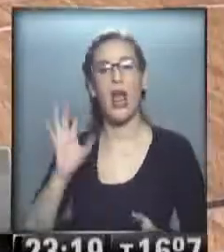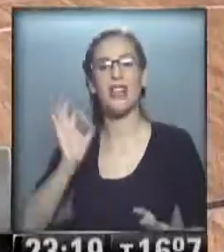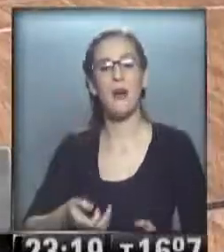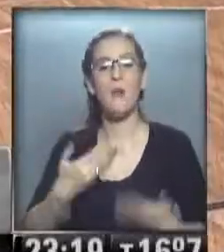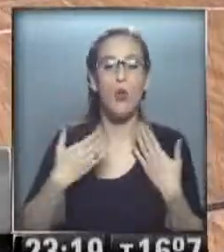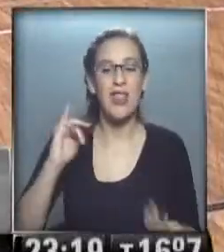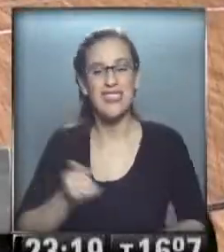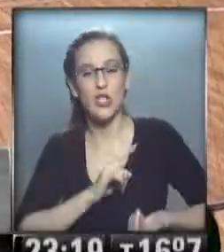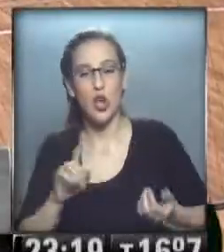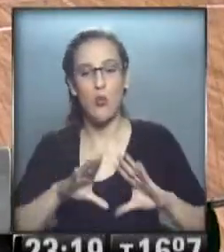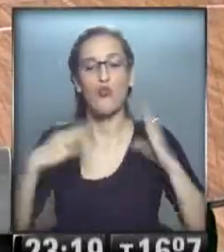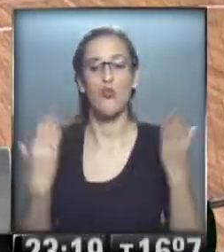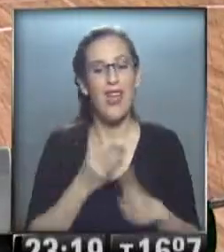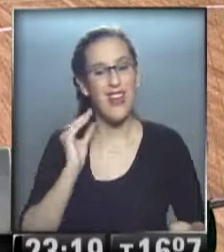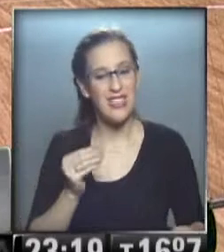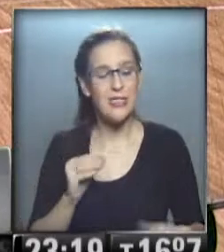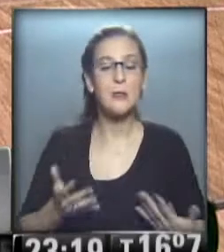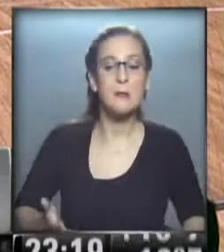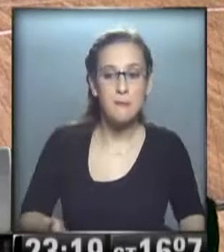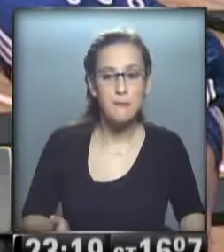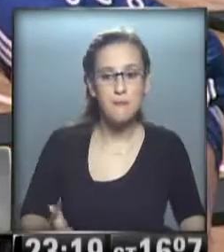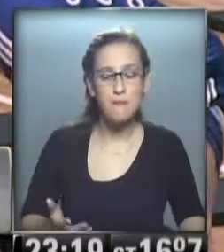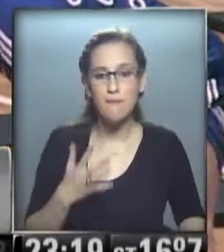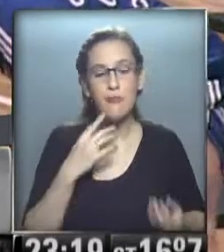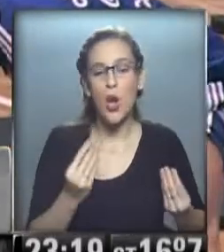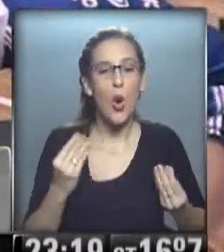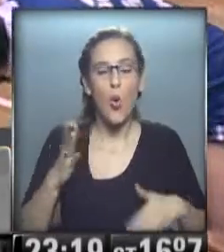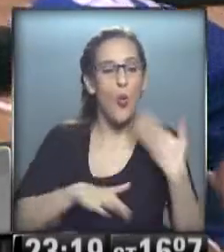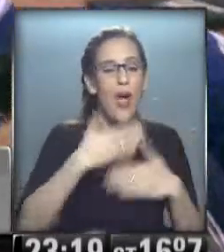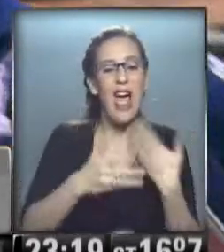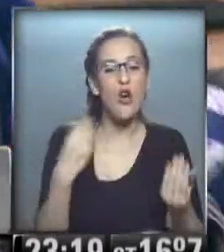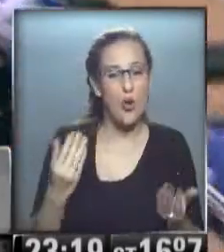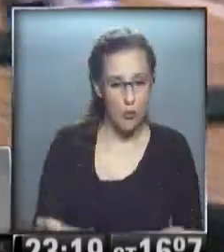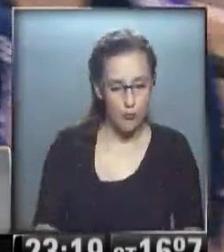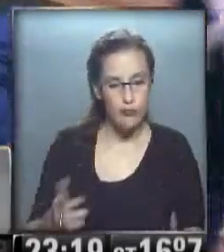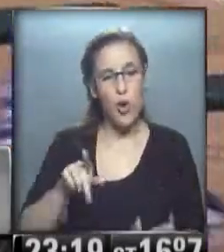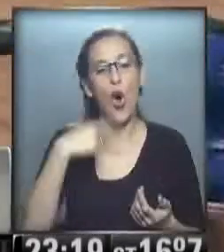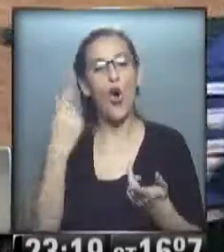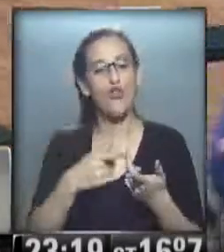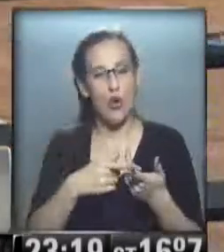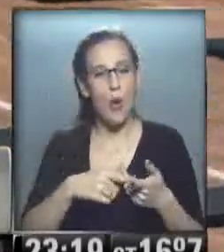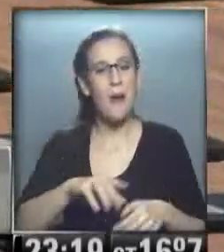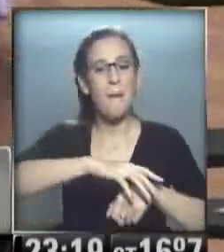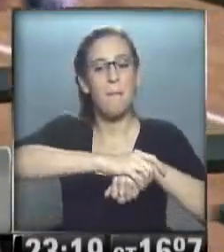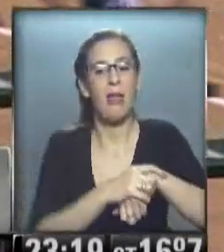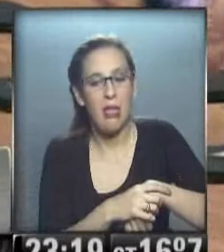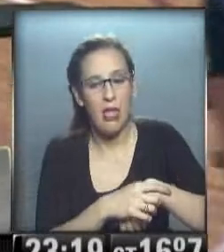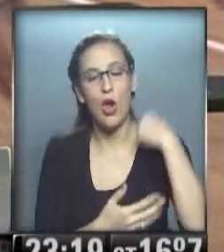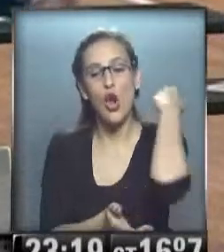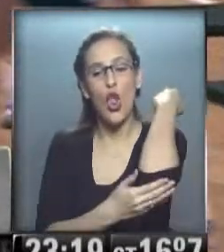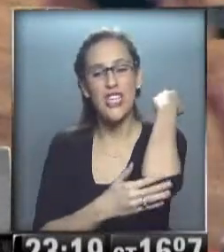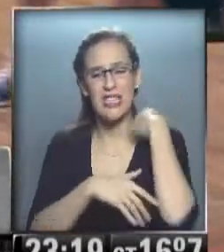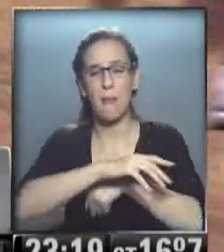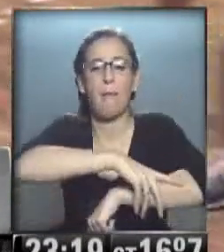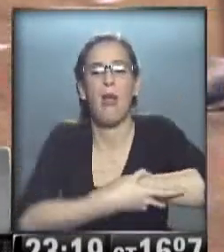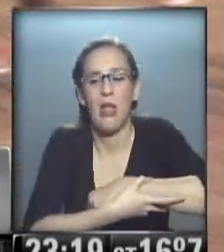en el próximo Mundial de Brasil y cuántos partidos podría llegar a jugar o cuántos minutos. El otro es el esguince de rodilla que tiene en este momento